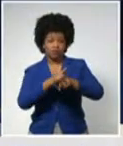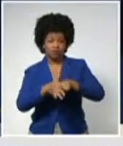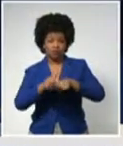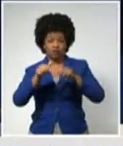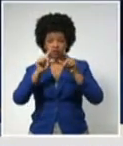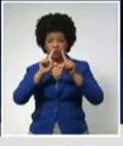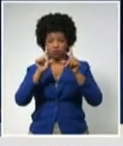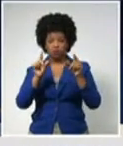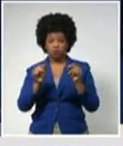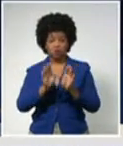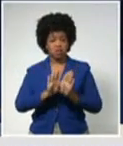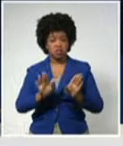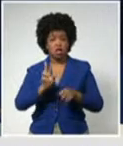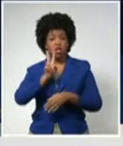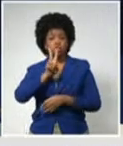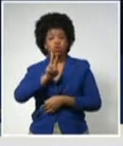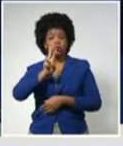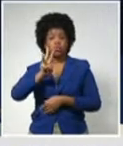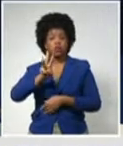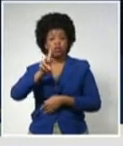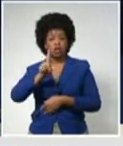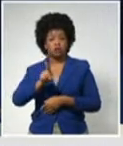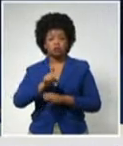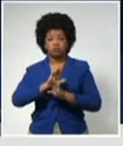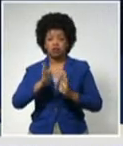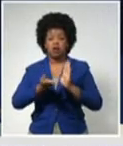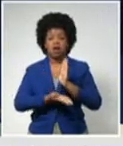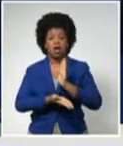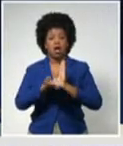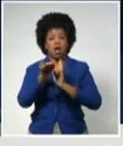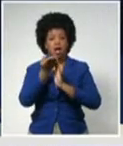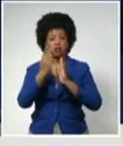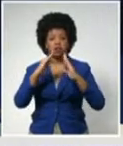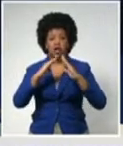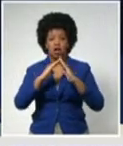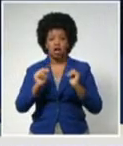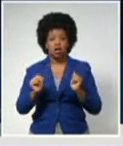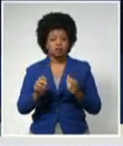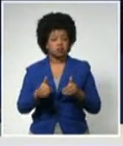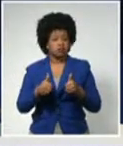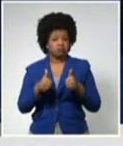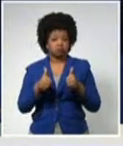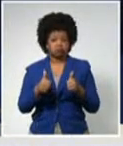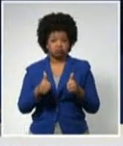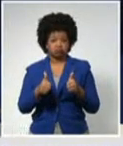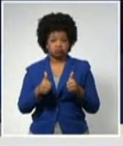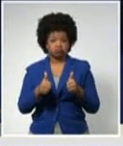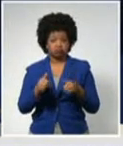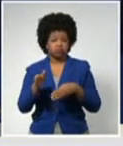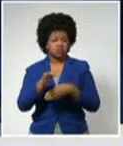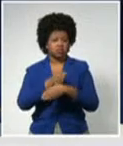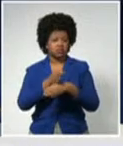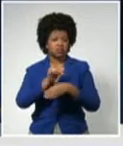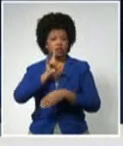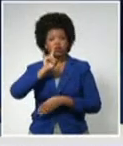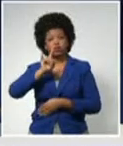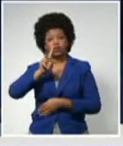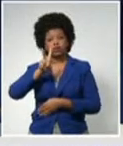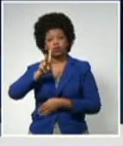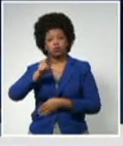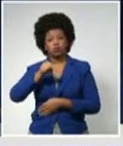cuales 231 ya han sido dados de alta, que es el 92,8%,